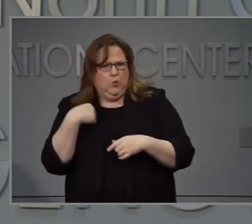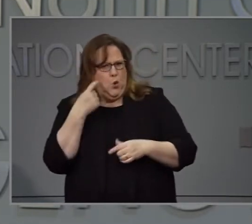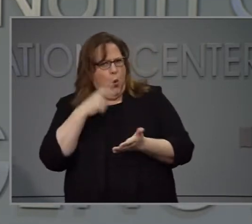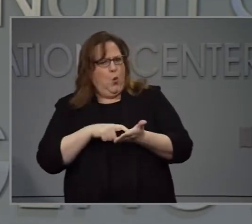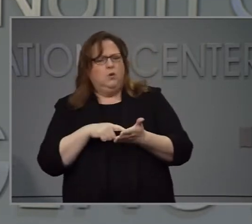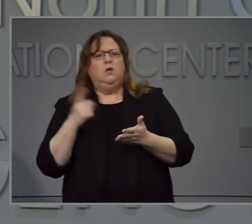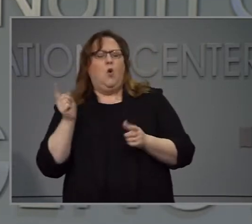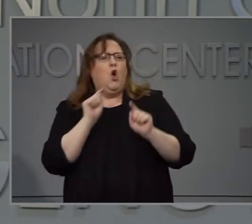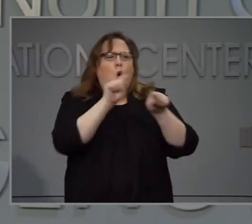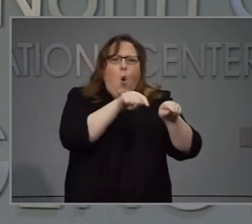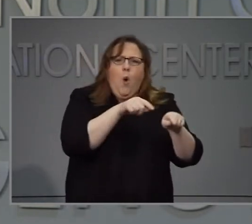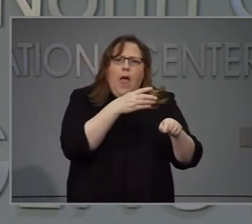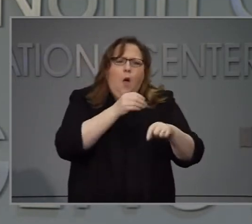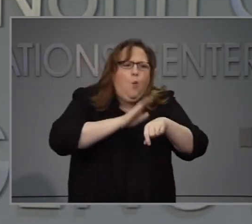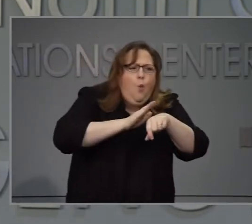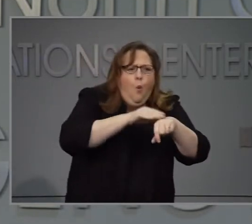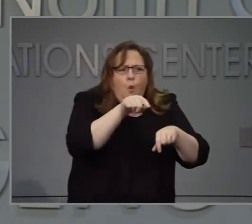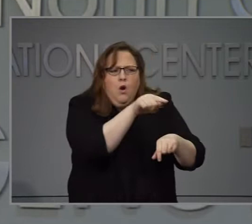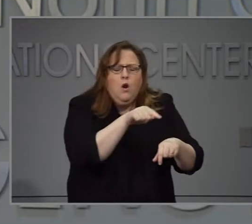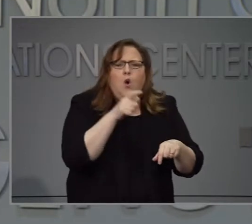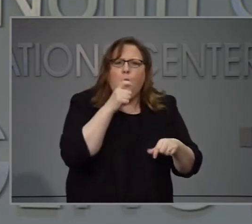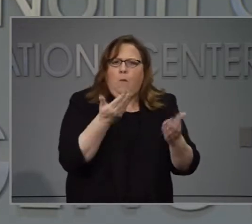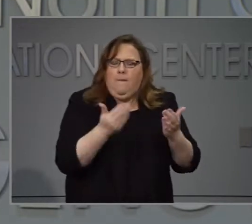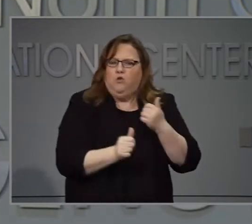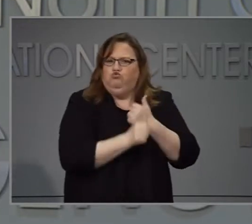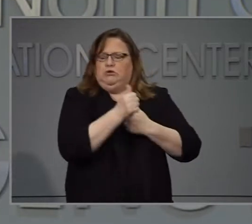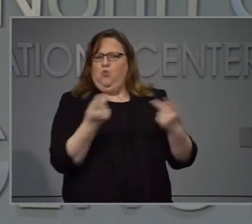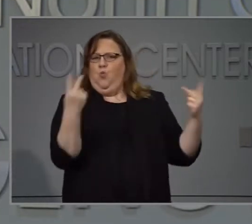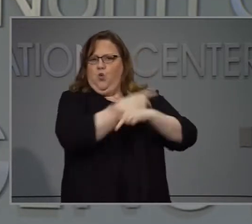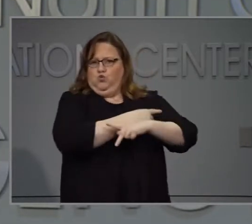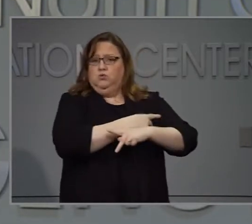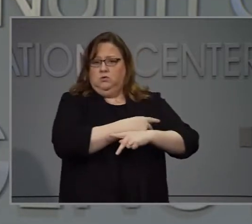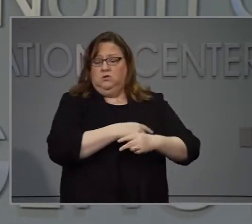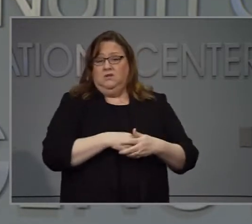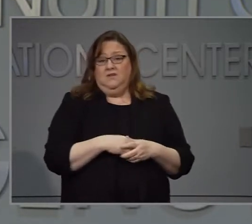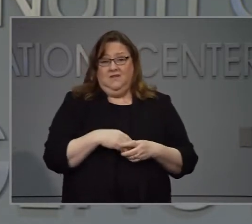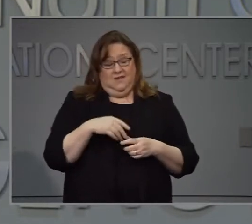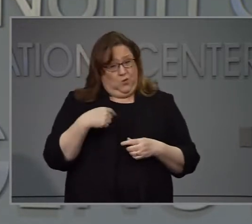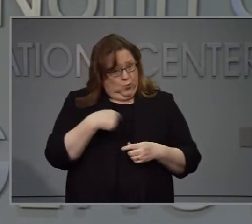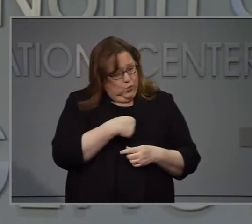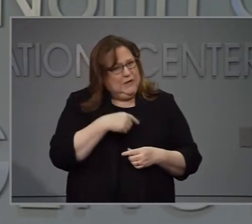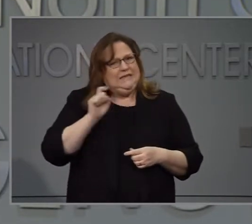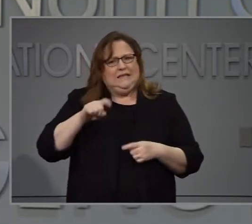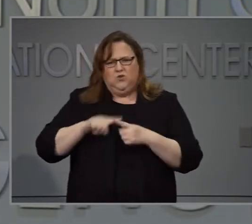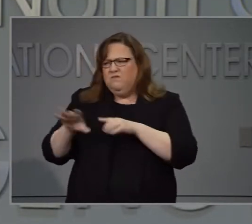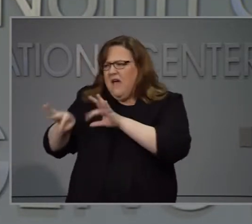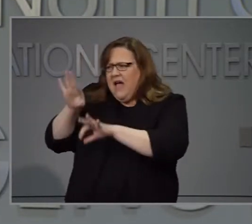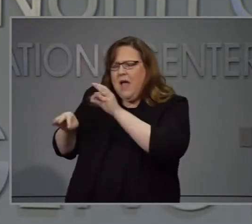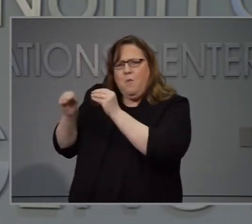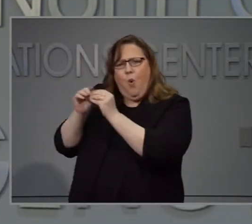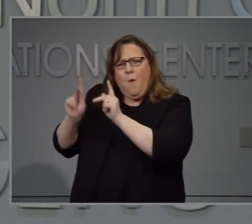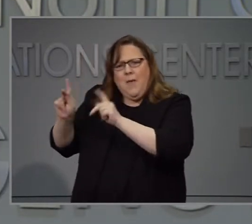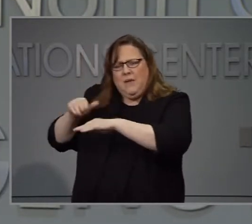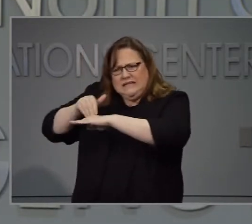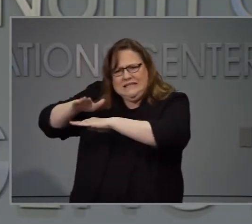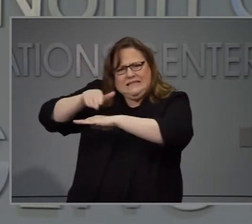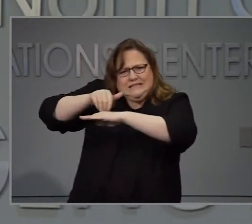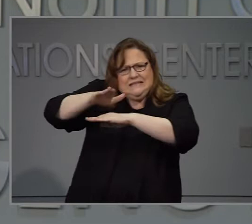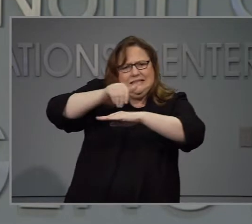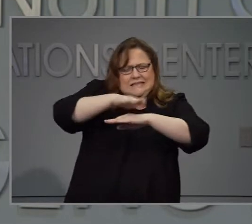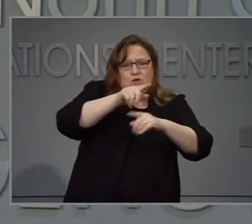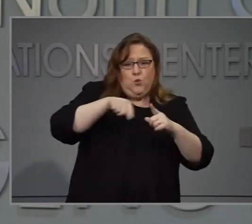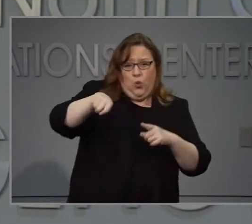virus ya entró y también si ya se para y si quienes están en riesgo y otro lugar en donde también